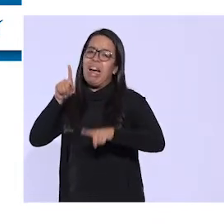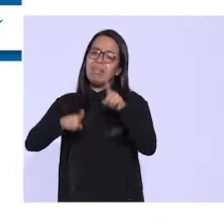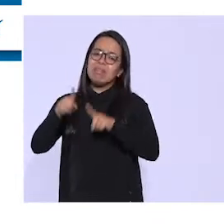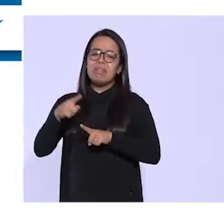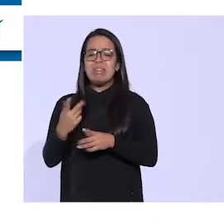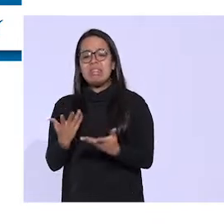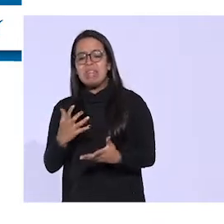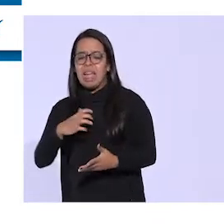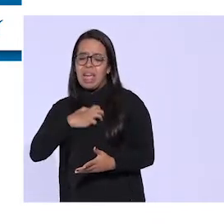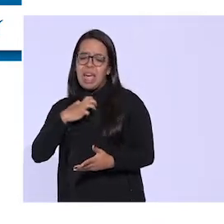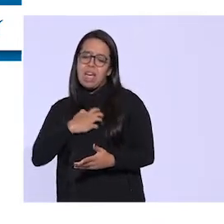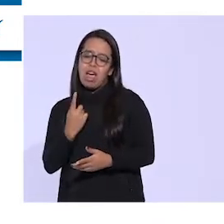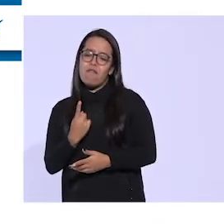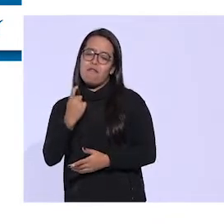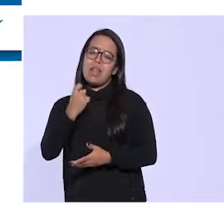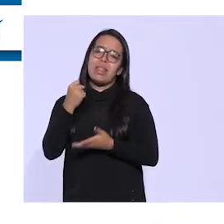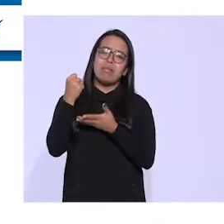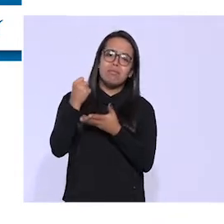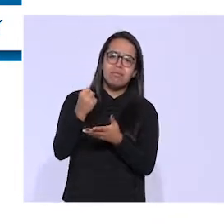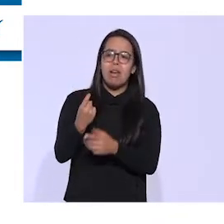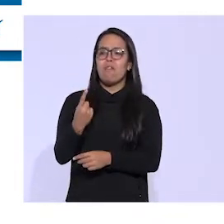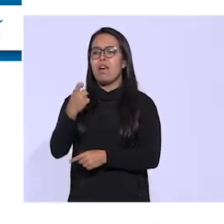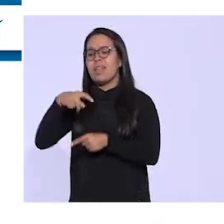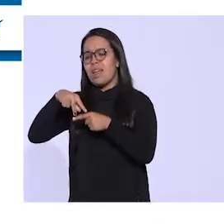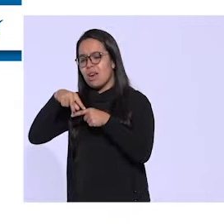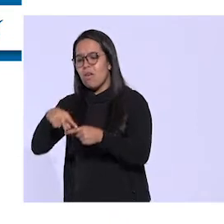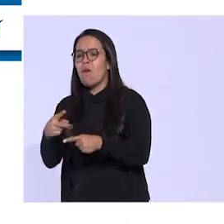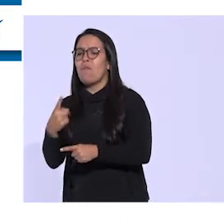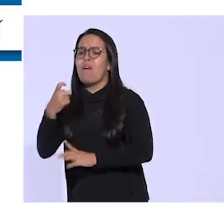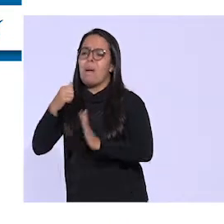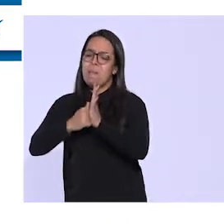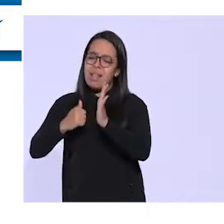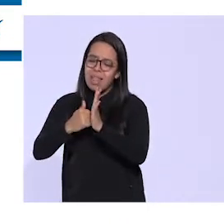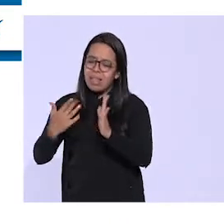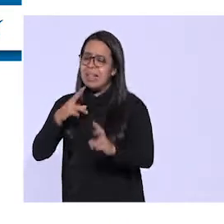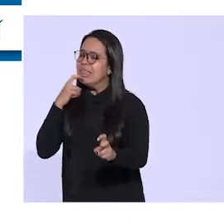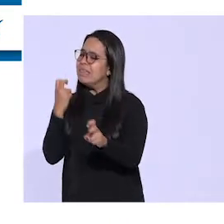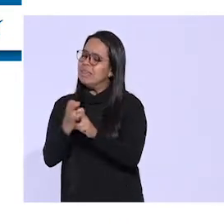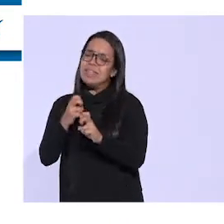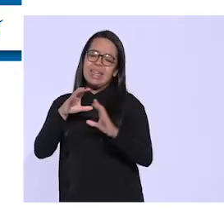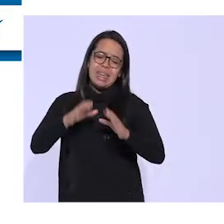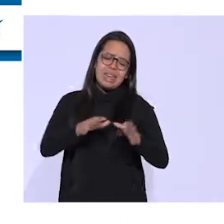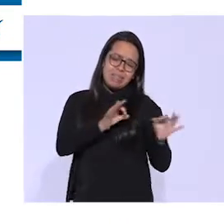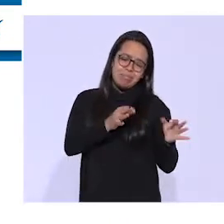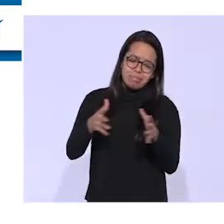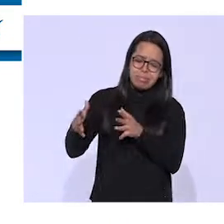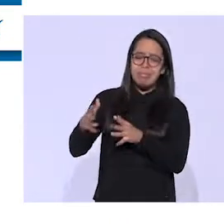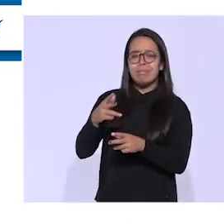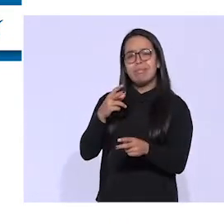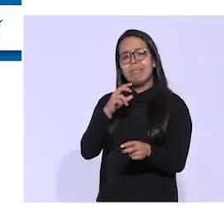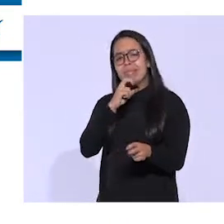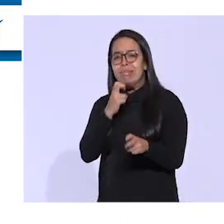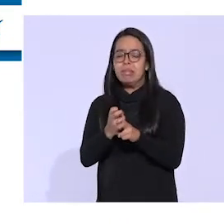y profesionales en el sentido de que la capacidad de poder dar clase correctamente, lo contrario que ocurre en Estados Unidos y